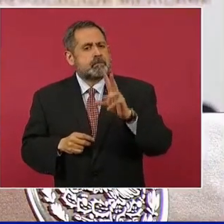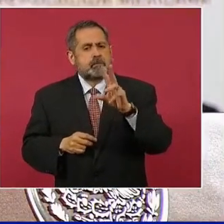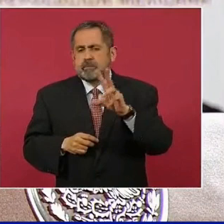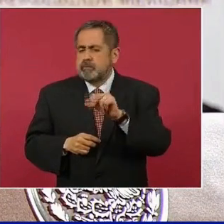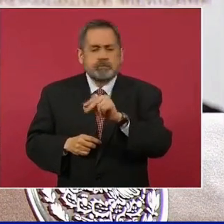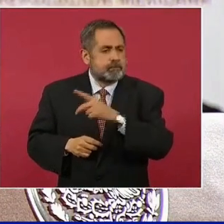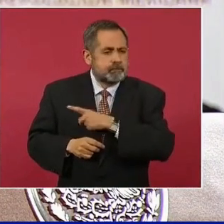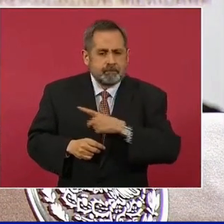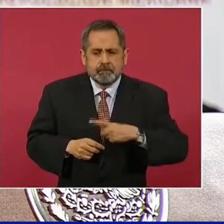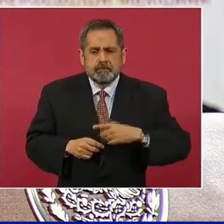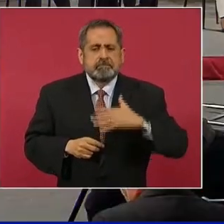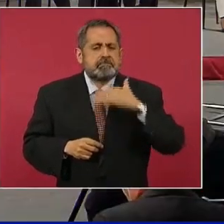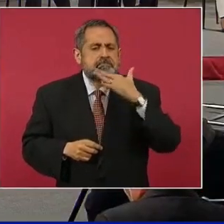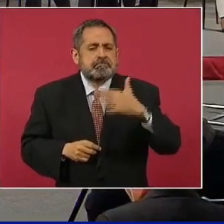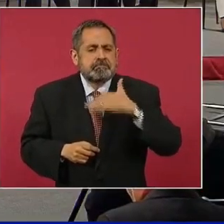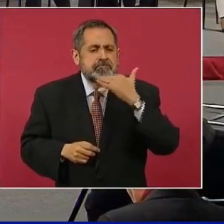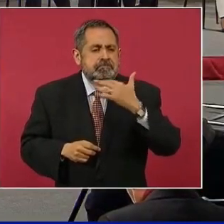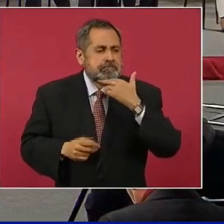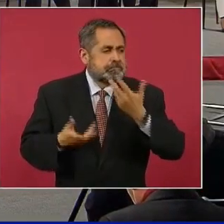corrupción.